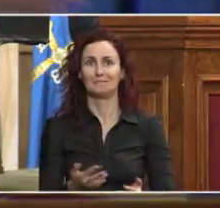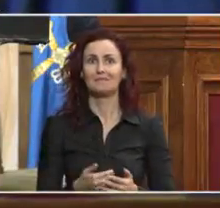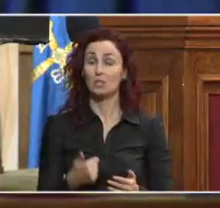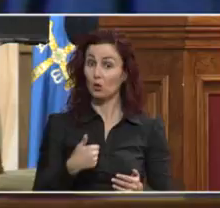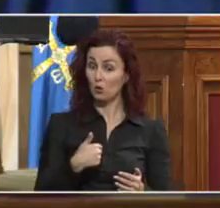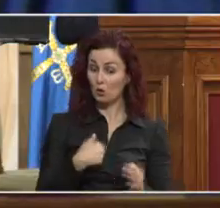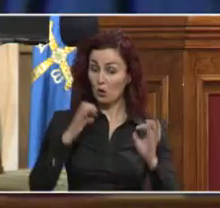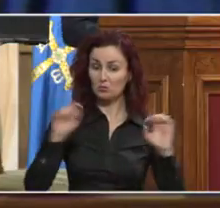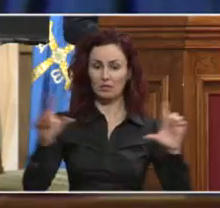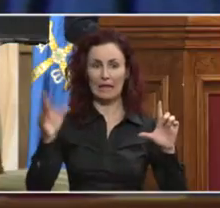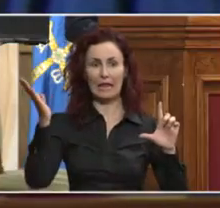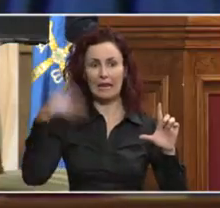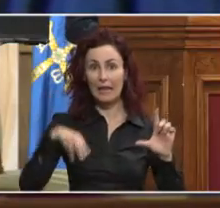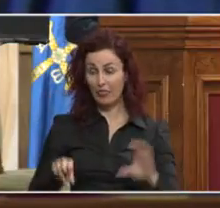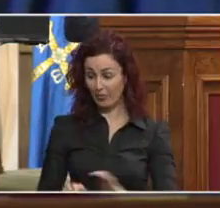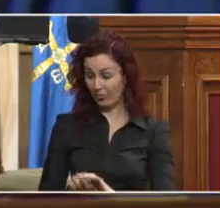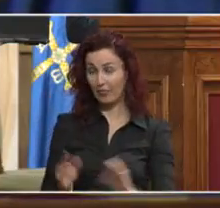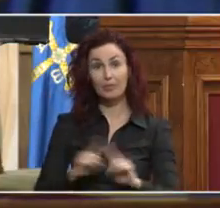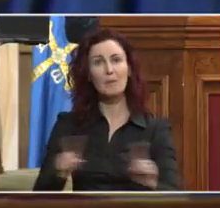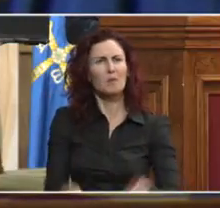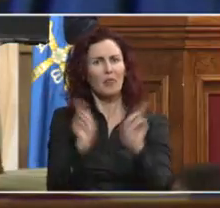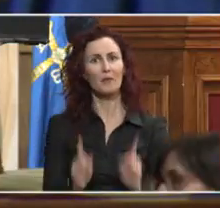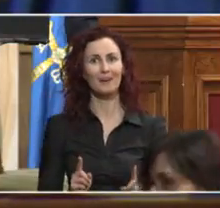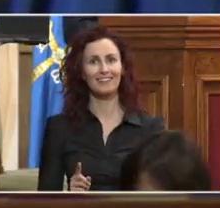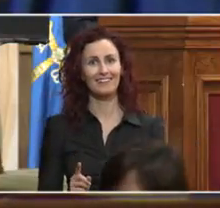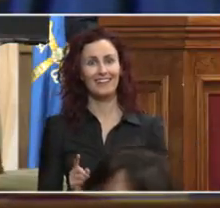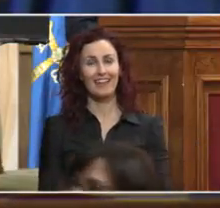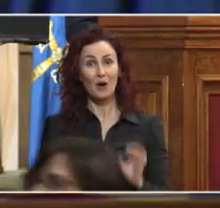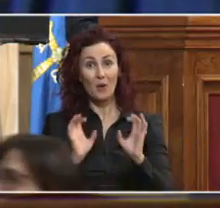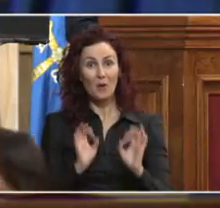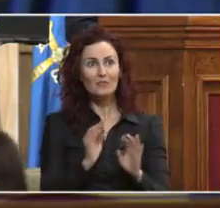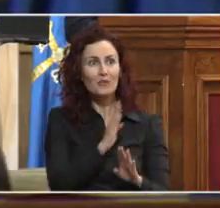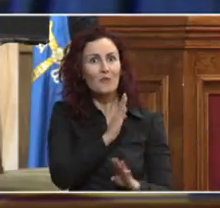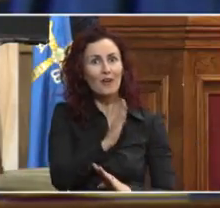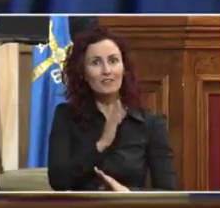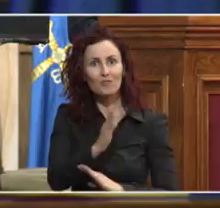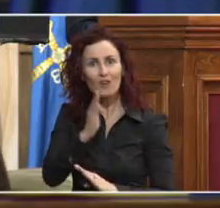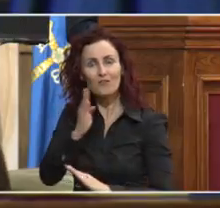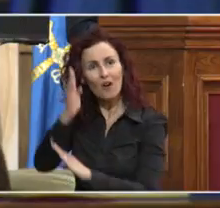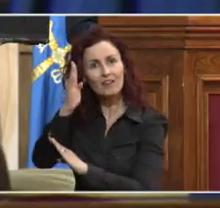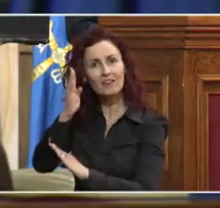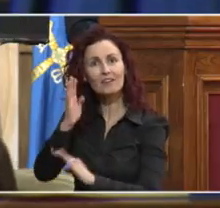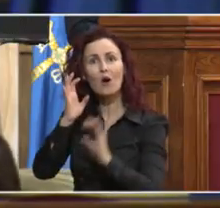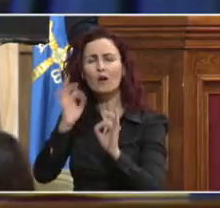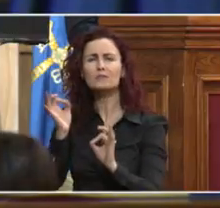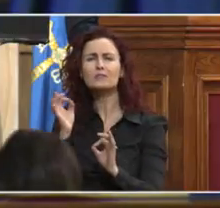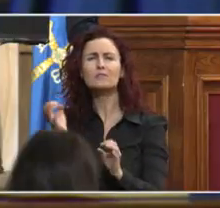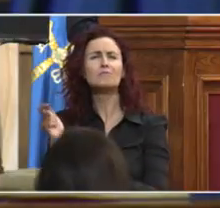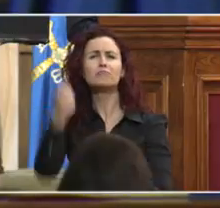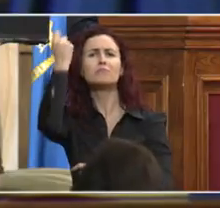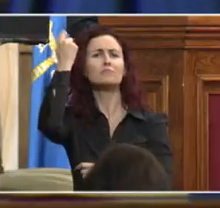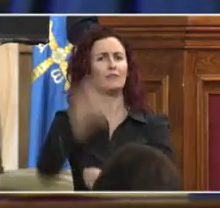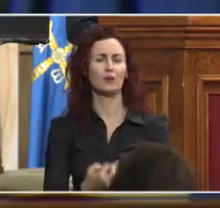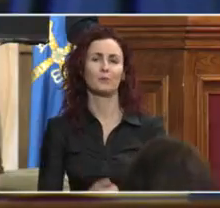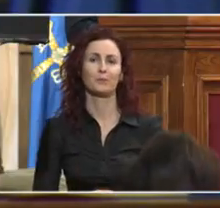Yo no tenía televisor ni reproductor, pero era igual, sabía que allí donde fuera y allí donde lo llevara mi triunfo estaba